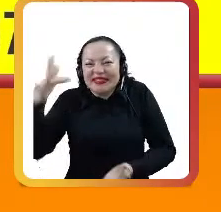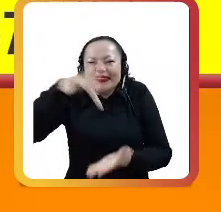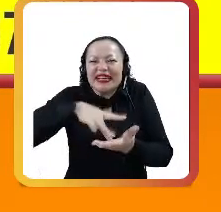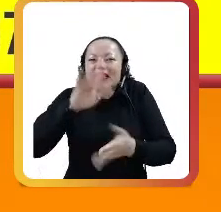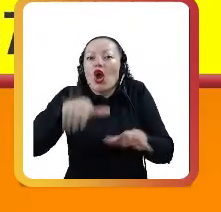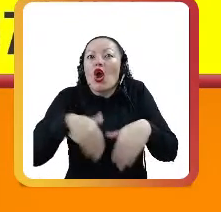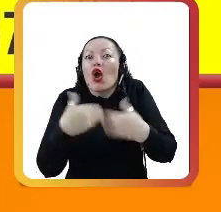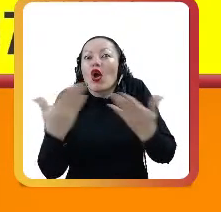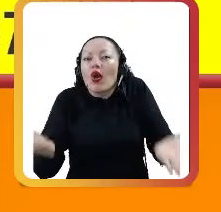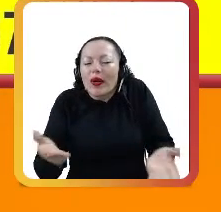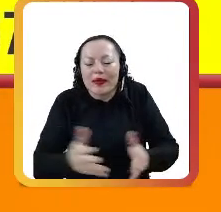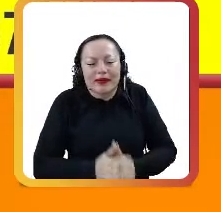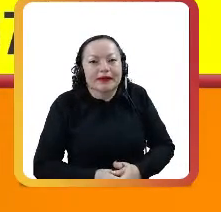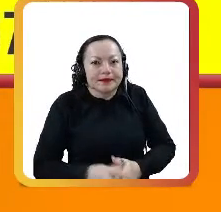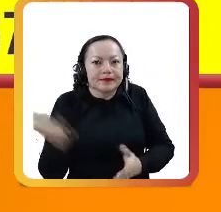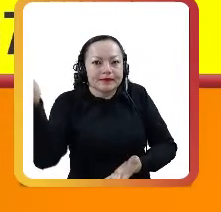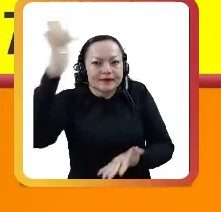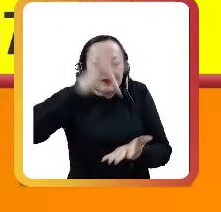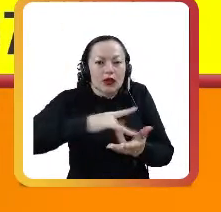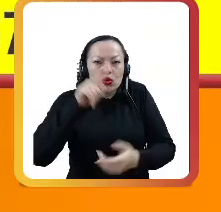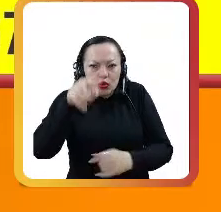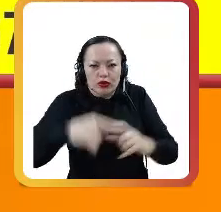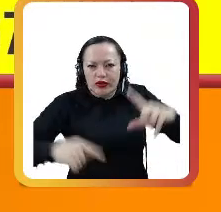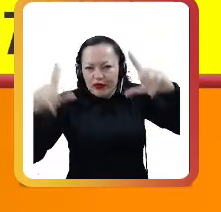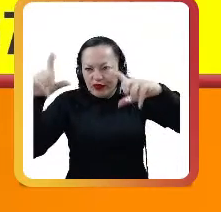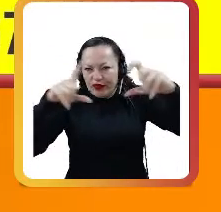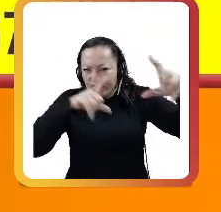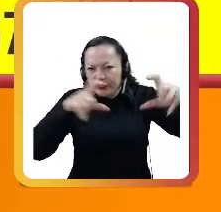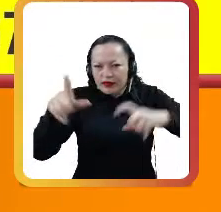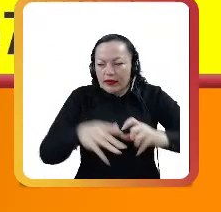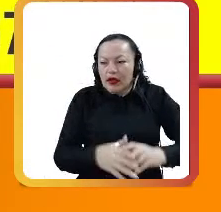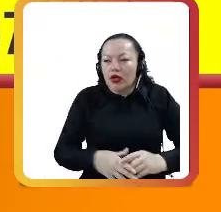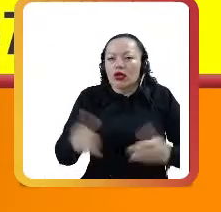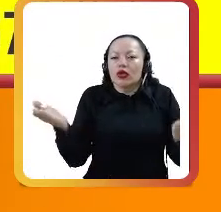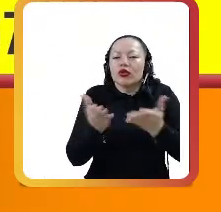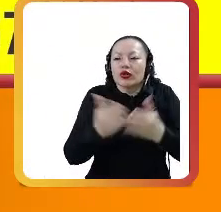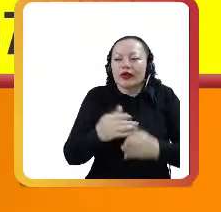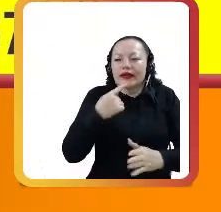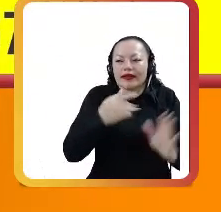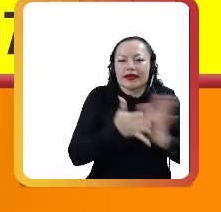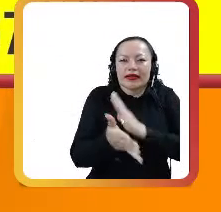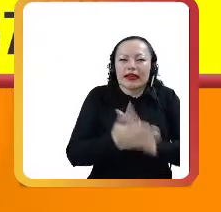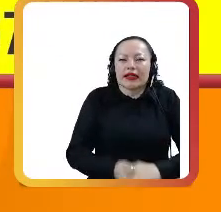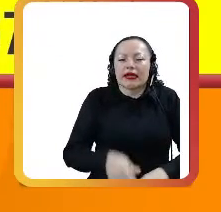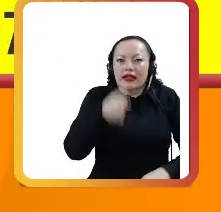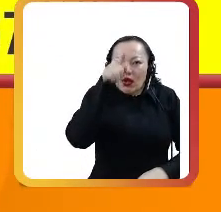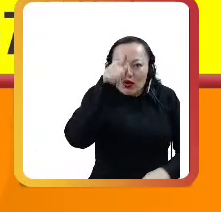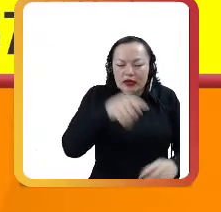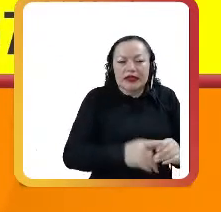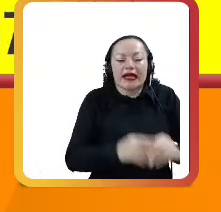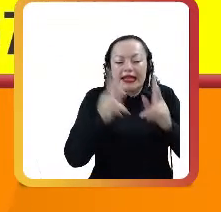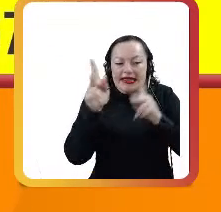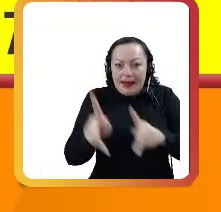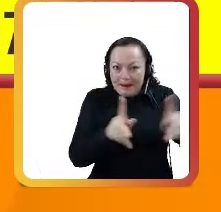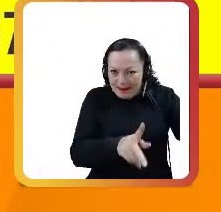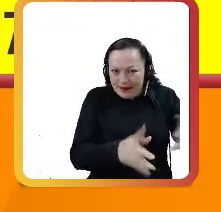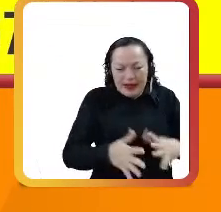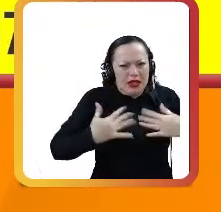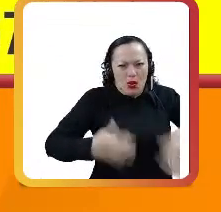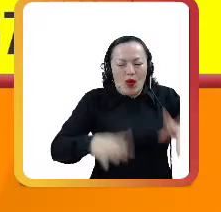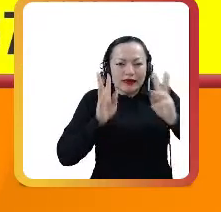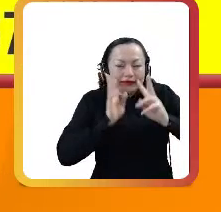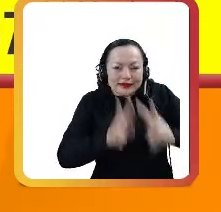enviándonos una foto donde se vea el televidente o la